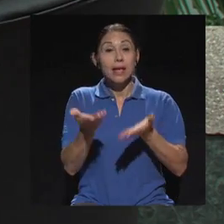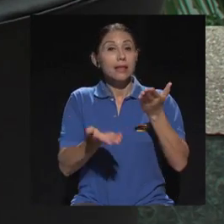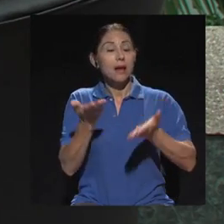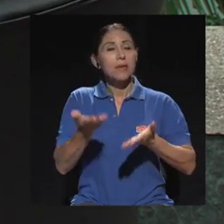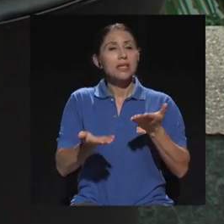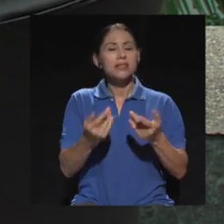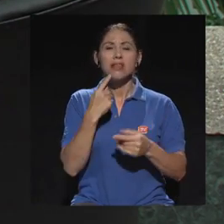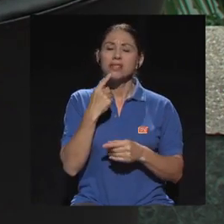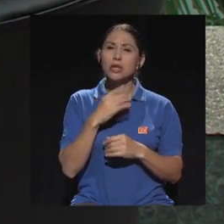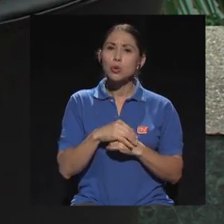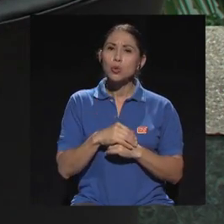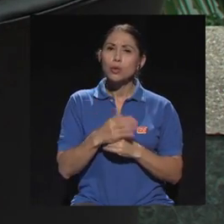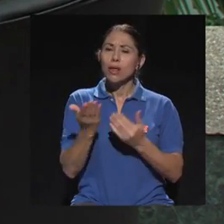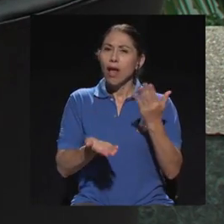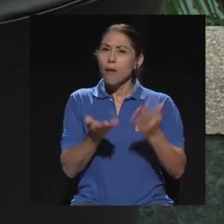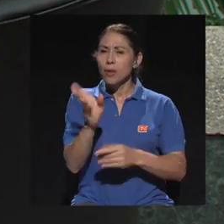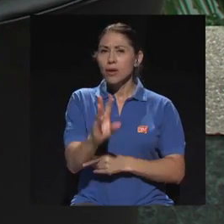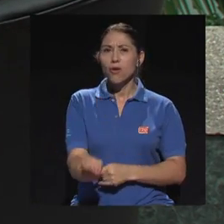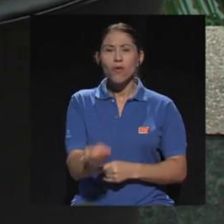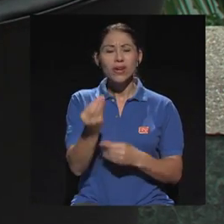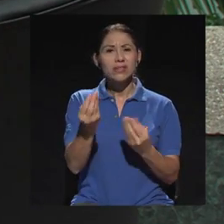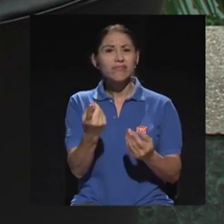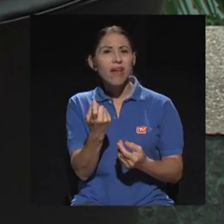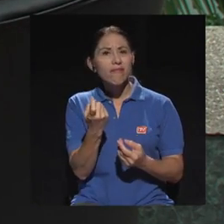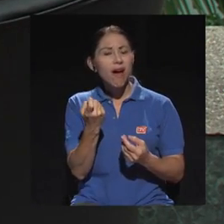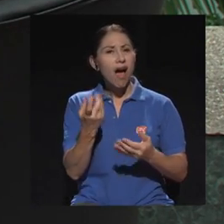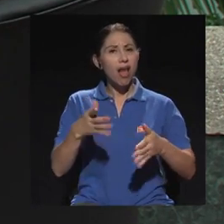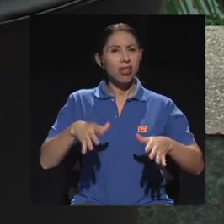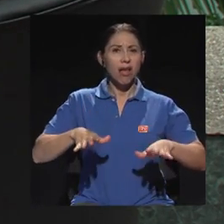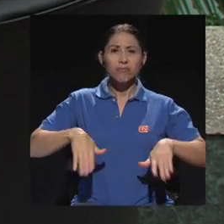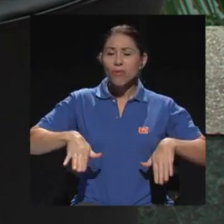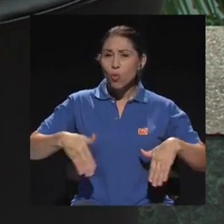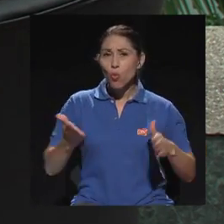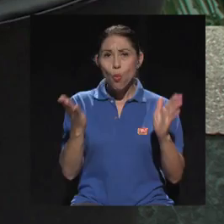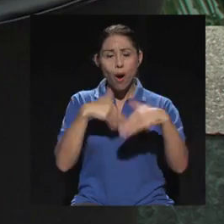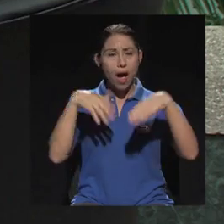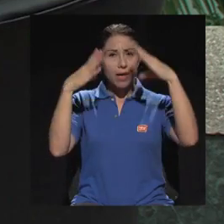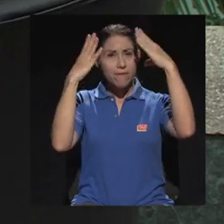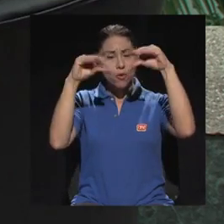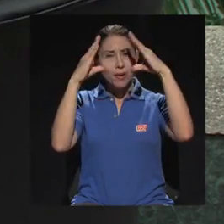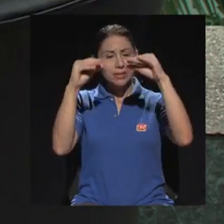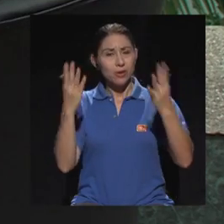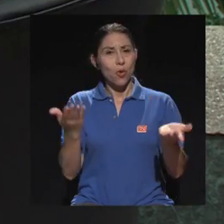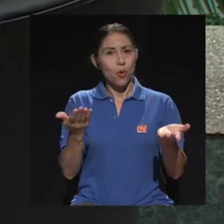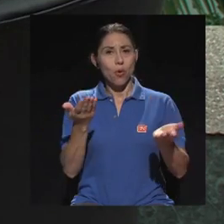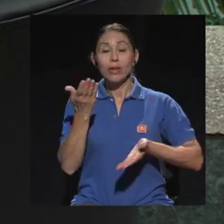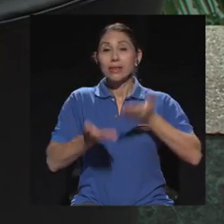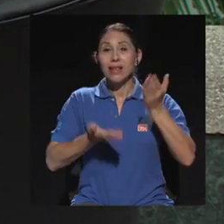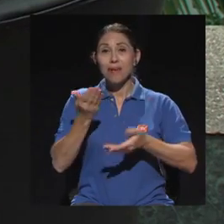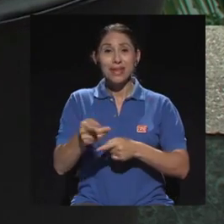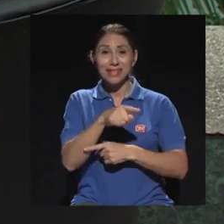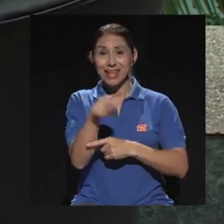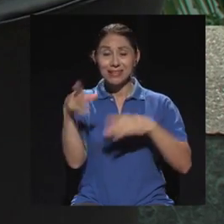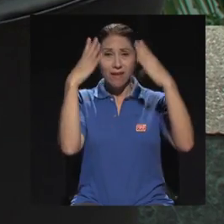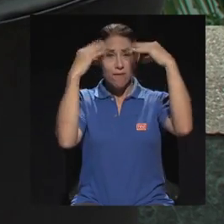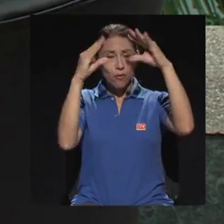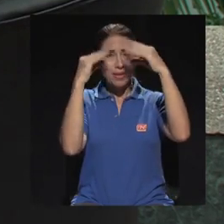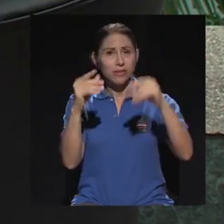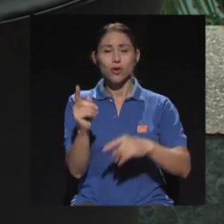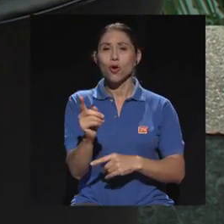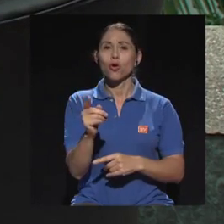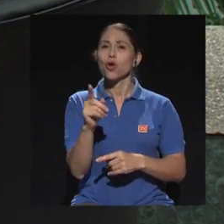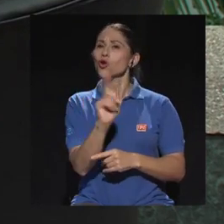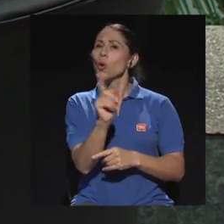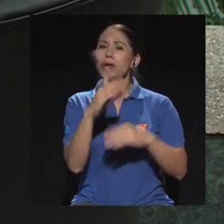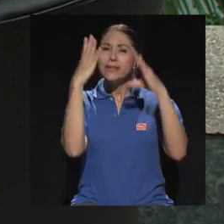que no tienen suficiente información o que esta información tal vez no es la que ellos están necesitando?